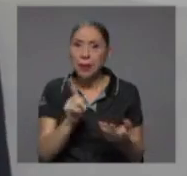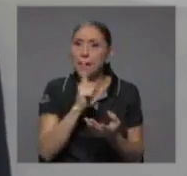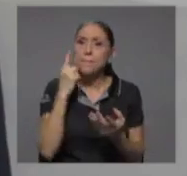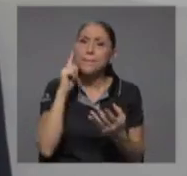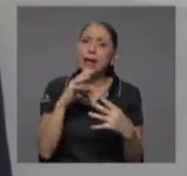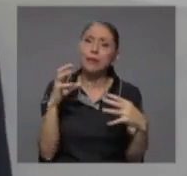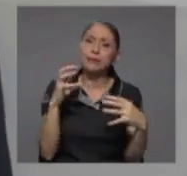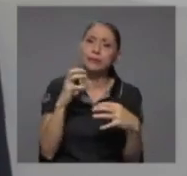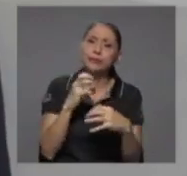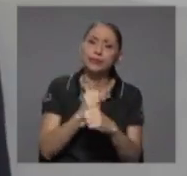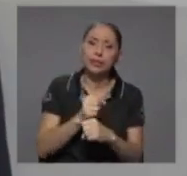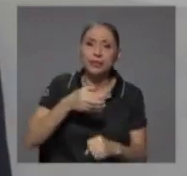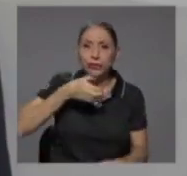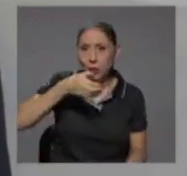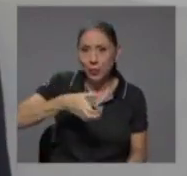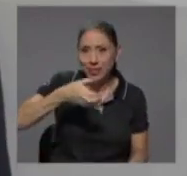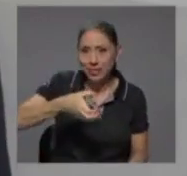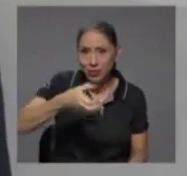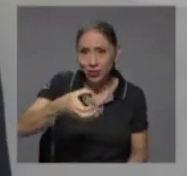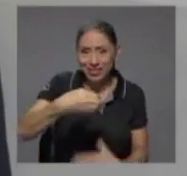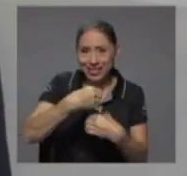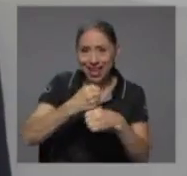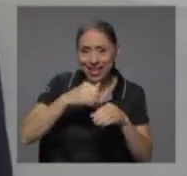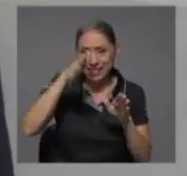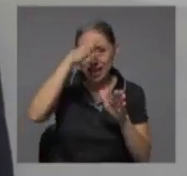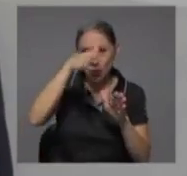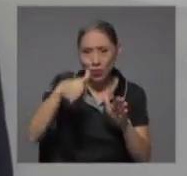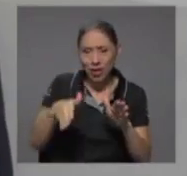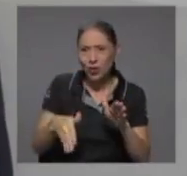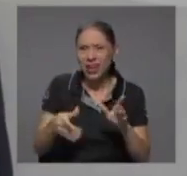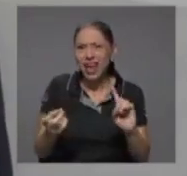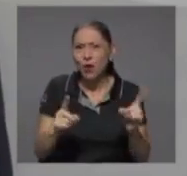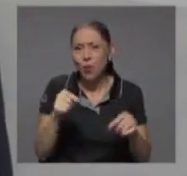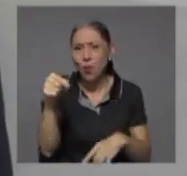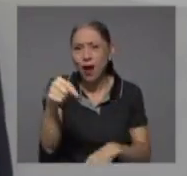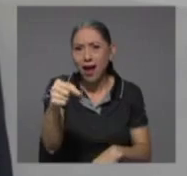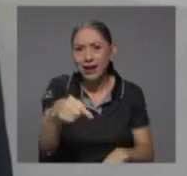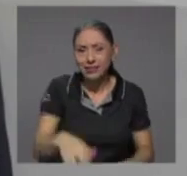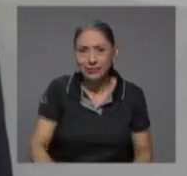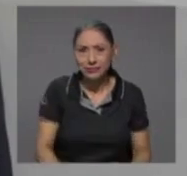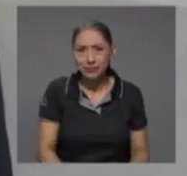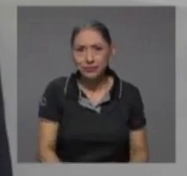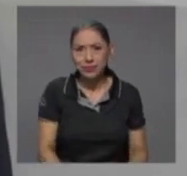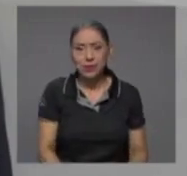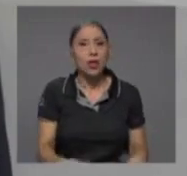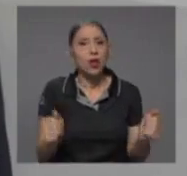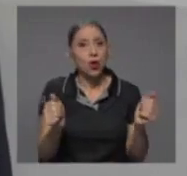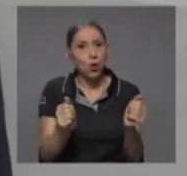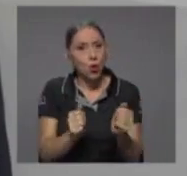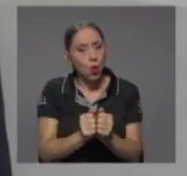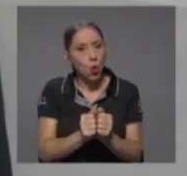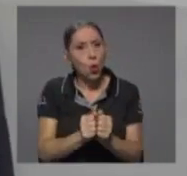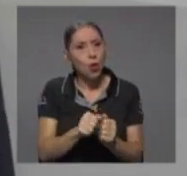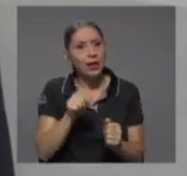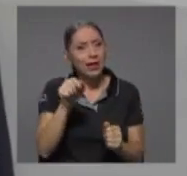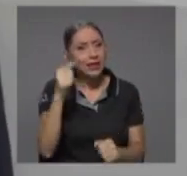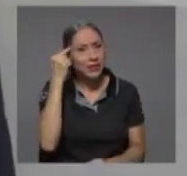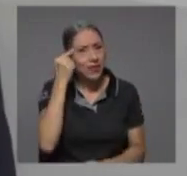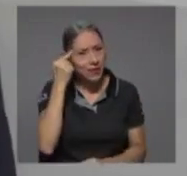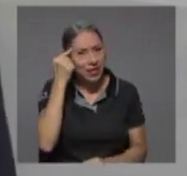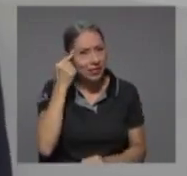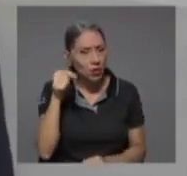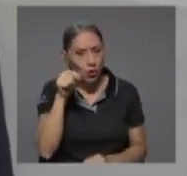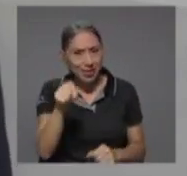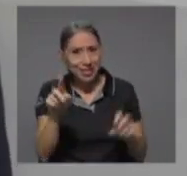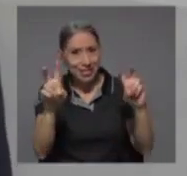las recomendaciones que la Contraloría presenta a partir de la reflexión del análisis realizado? Bueno,